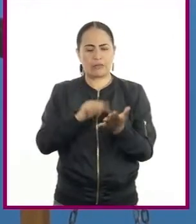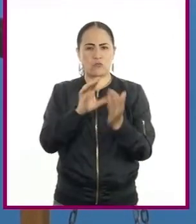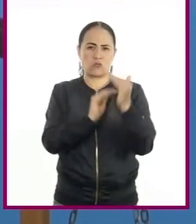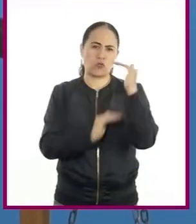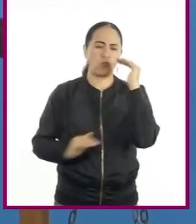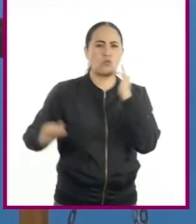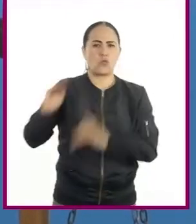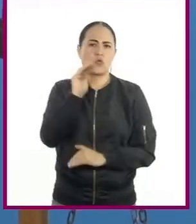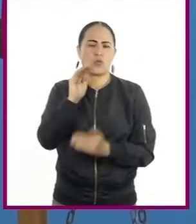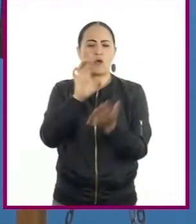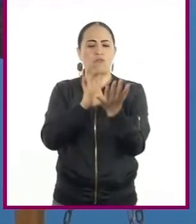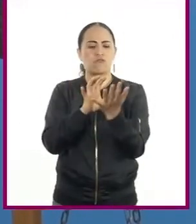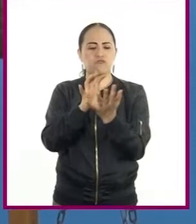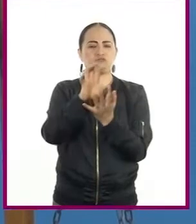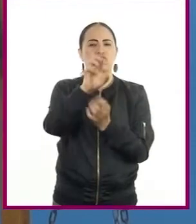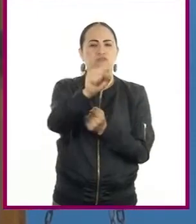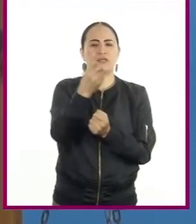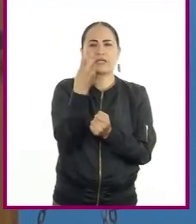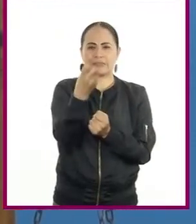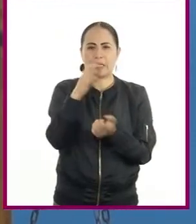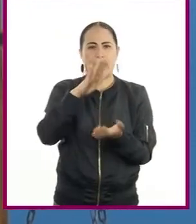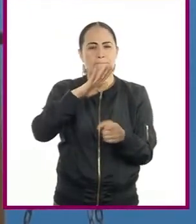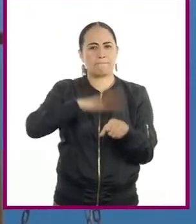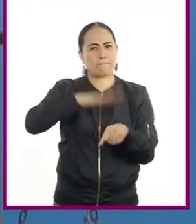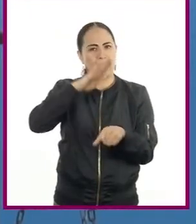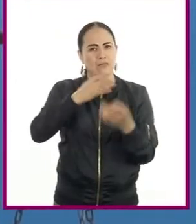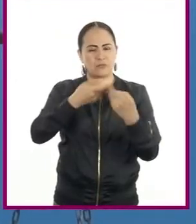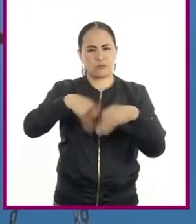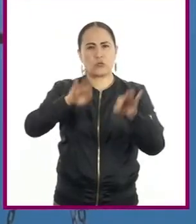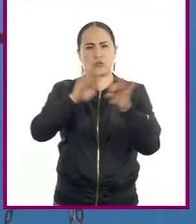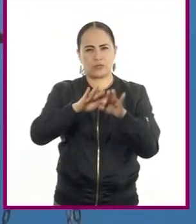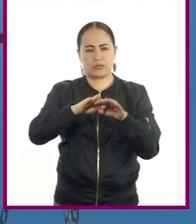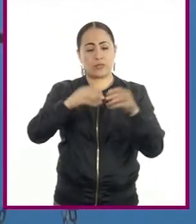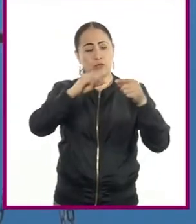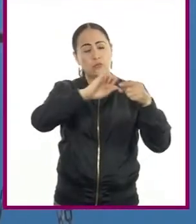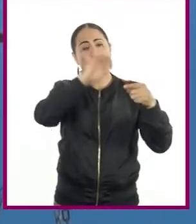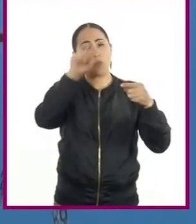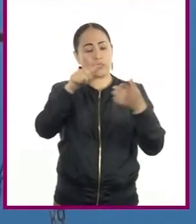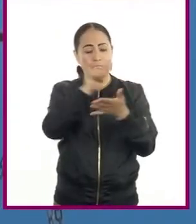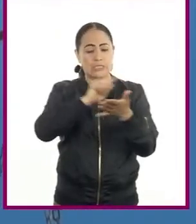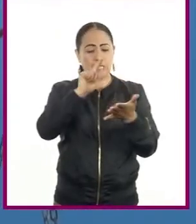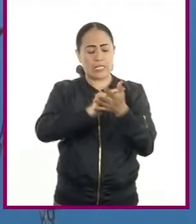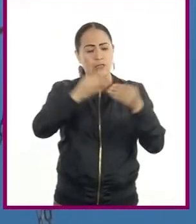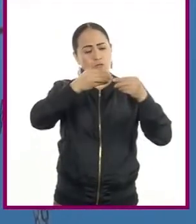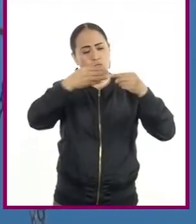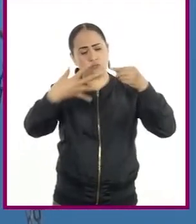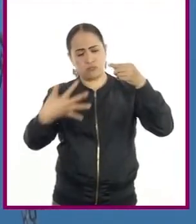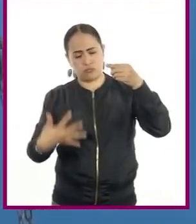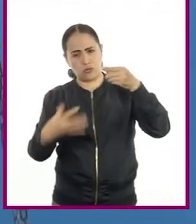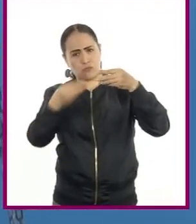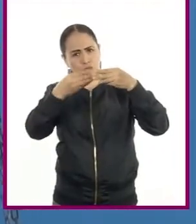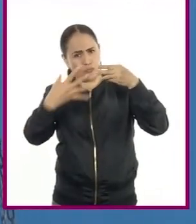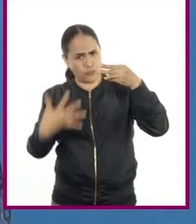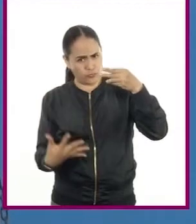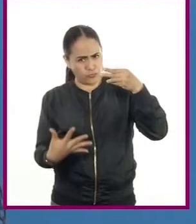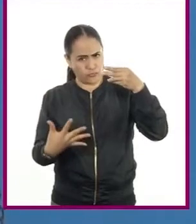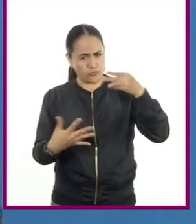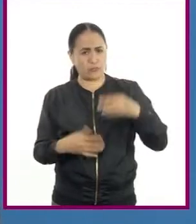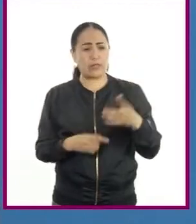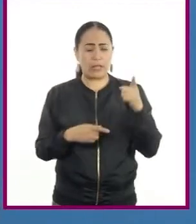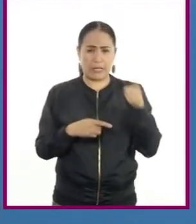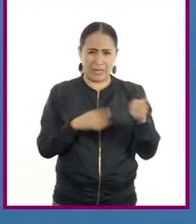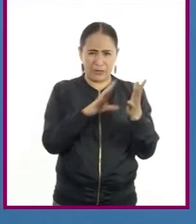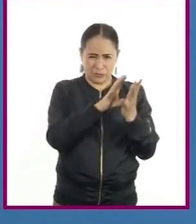de los Estados Unidos Mexicanos, pues de ella emanan todas las demás leyes de nuestro país. Por eso es